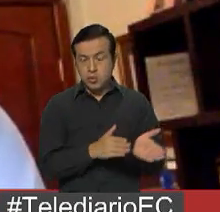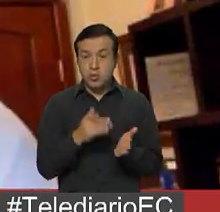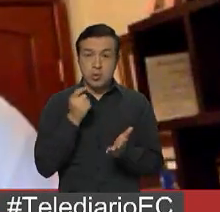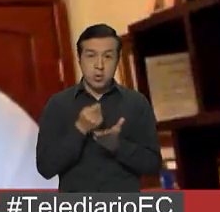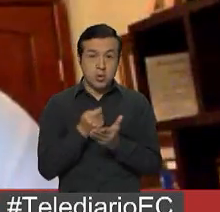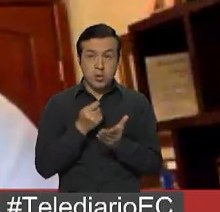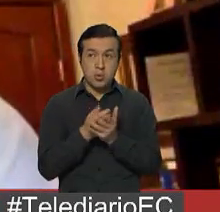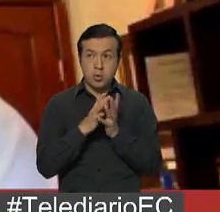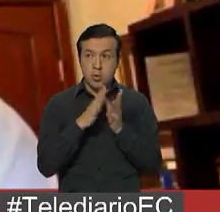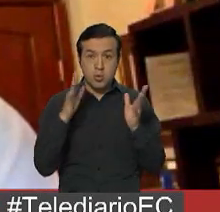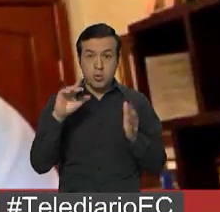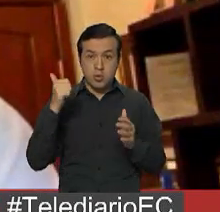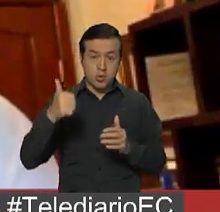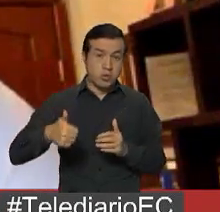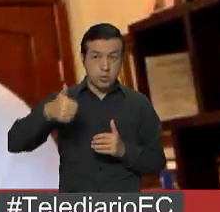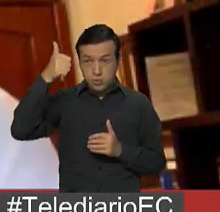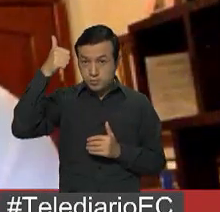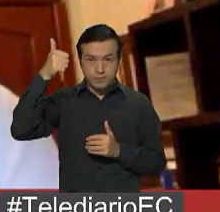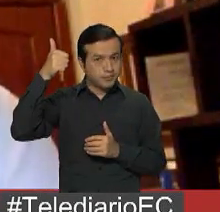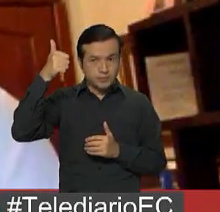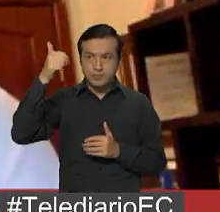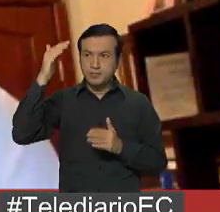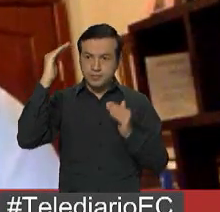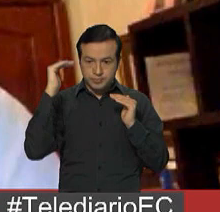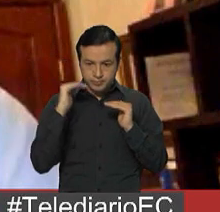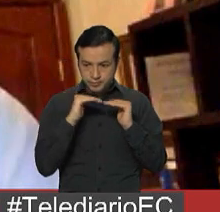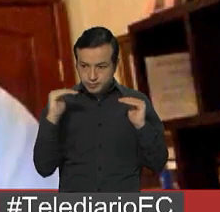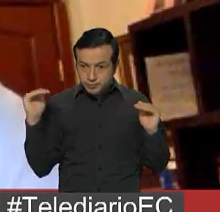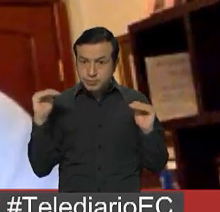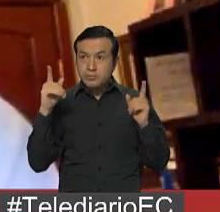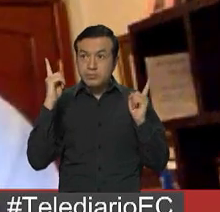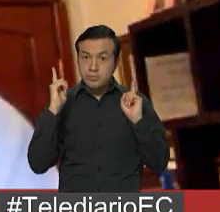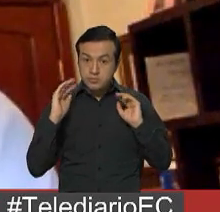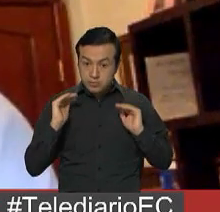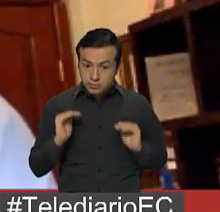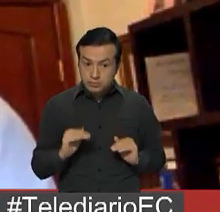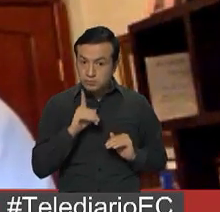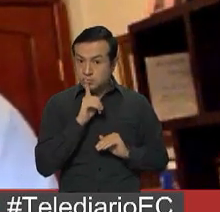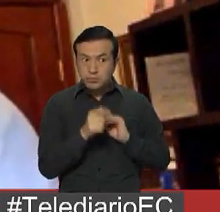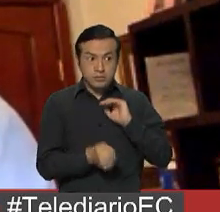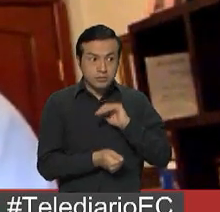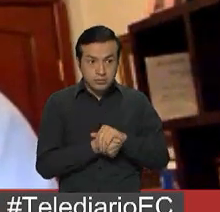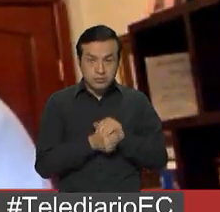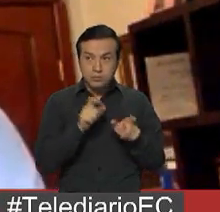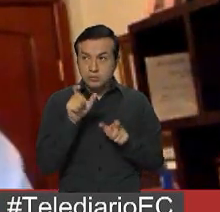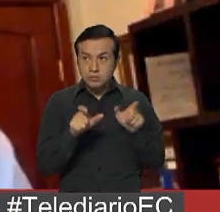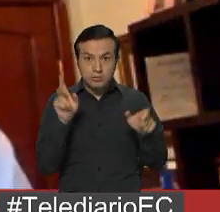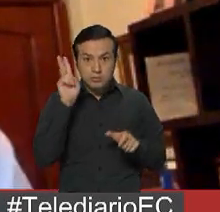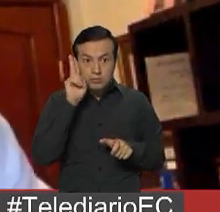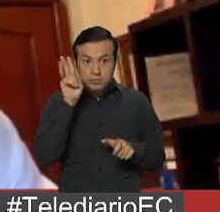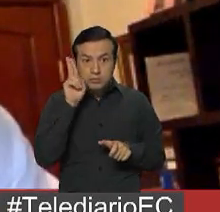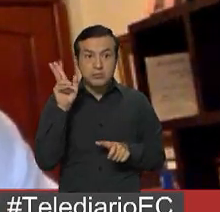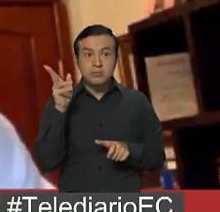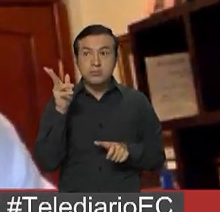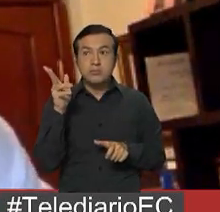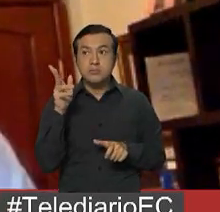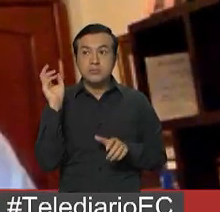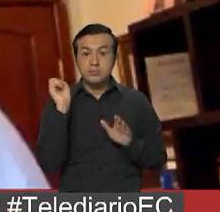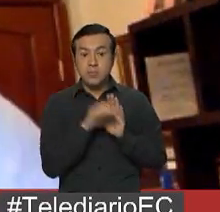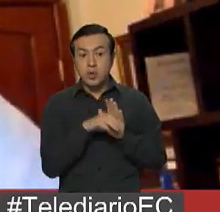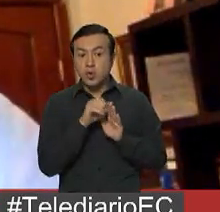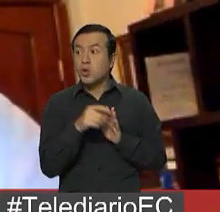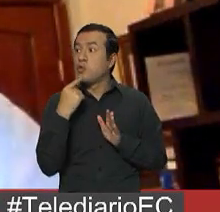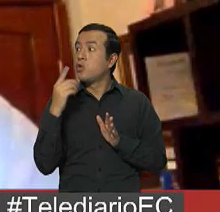no viene desde las cabezas solamente está a nivel intermedio inclusive a nivel bajo de ganas gestiones que generan las necesidades a nivel de bodega